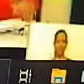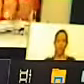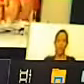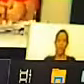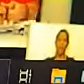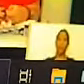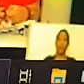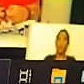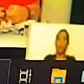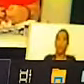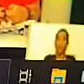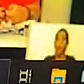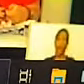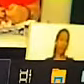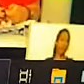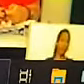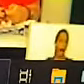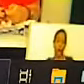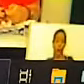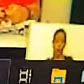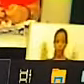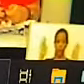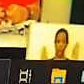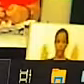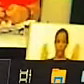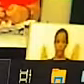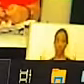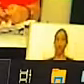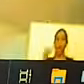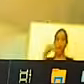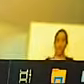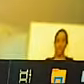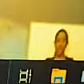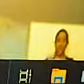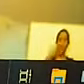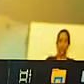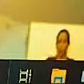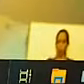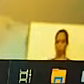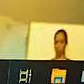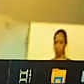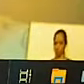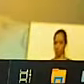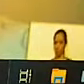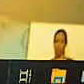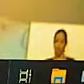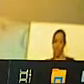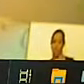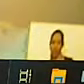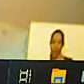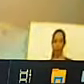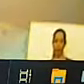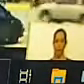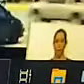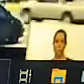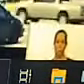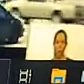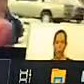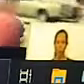Popular? Algunos candidatos los van a meter en otras planchas. Los que van a salir a motivar el voto, ¿quiénes son?